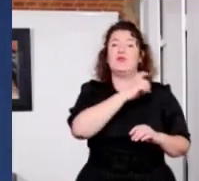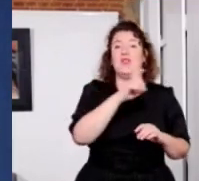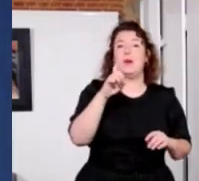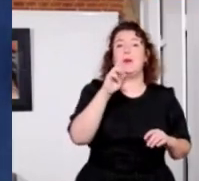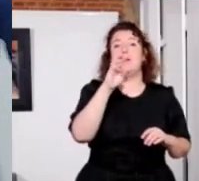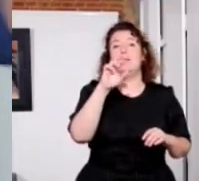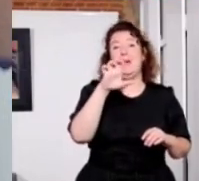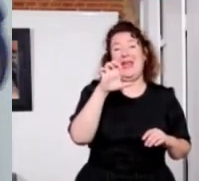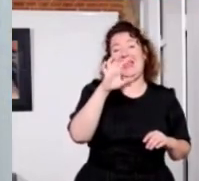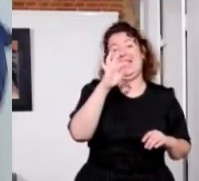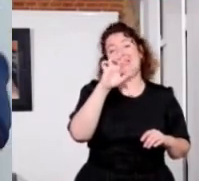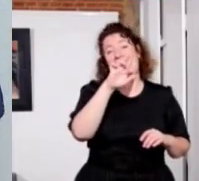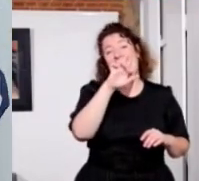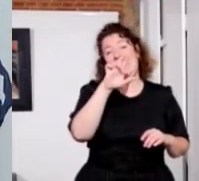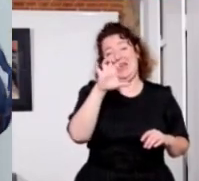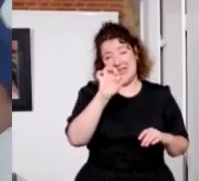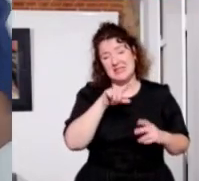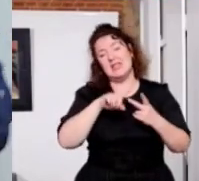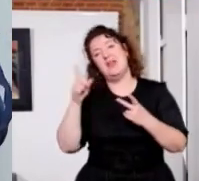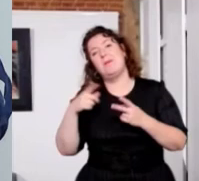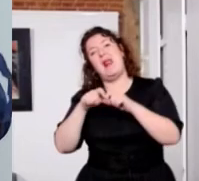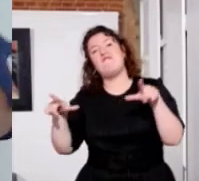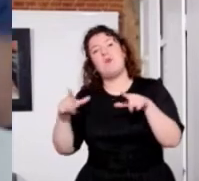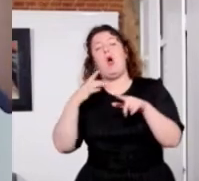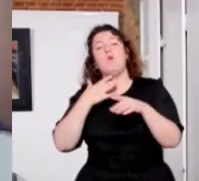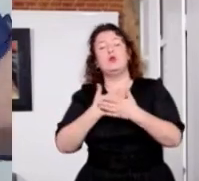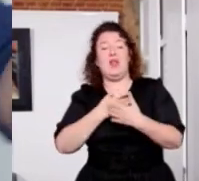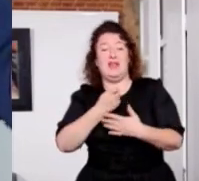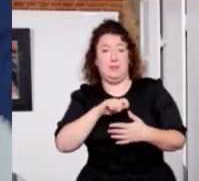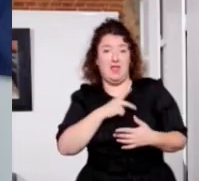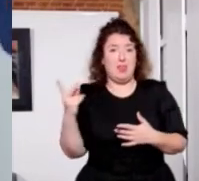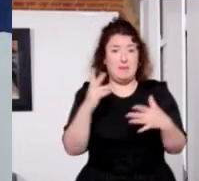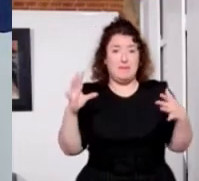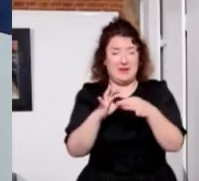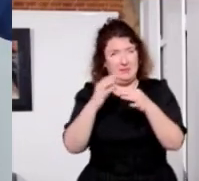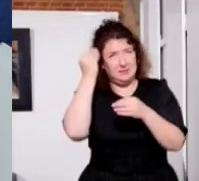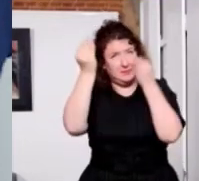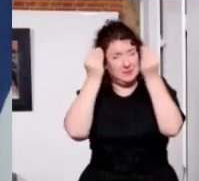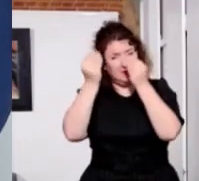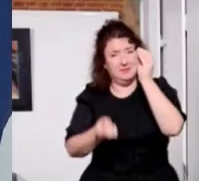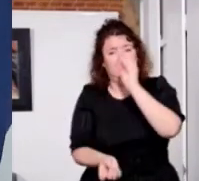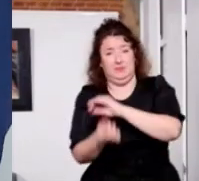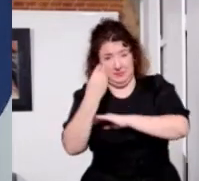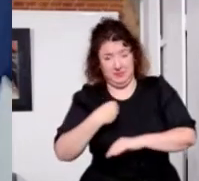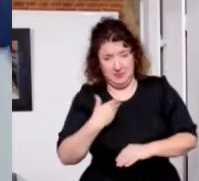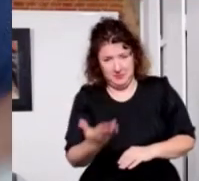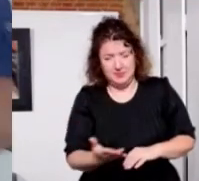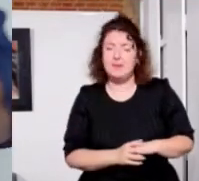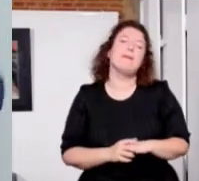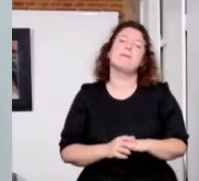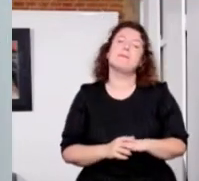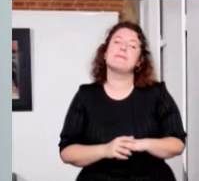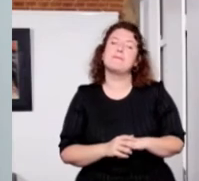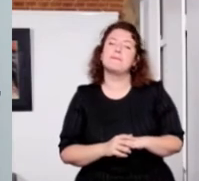Tarrés y la Plataforma del Voluntariado de España, a pesar de nacer de la iniciativa de estas